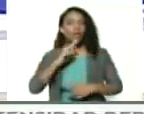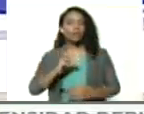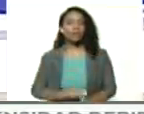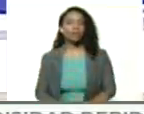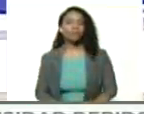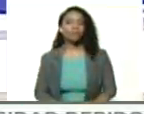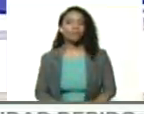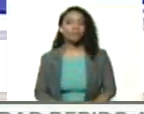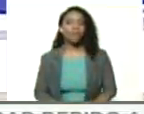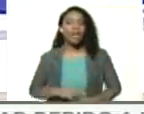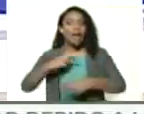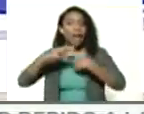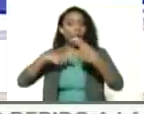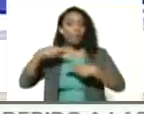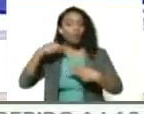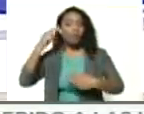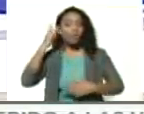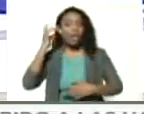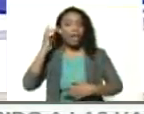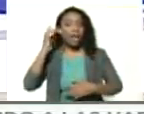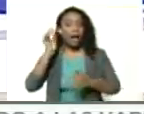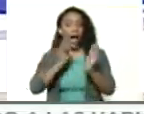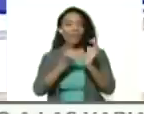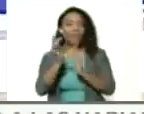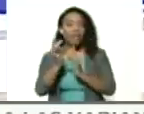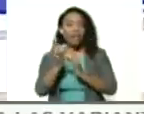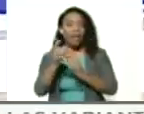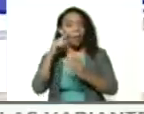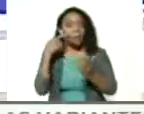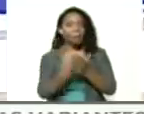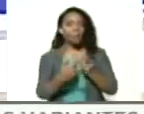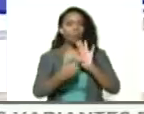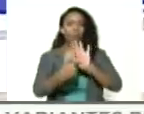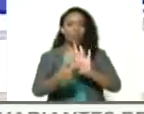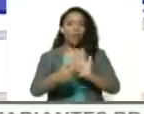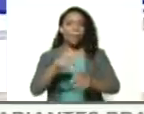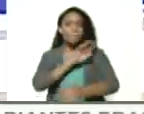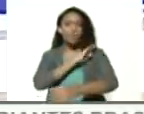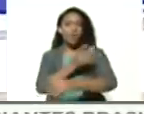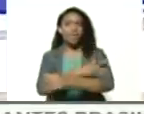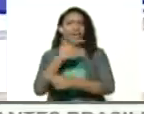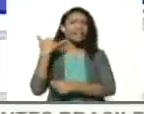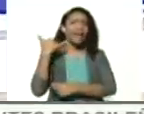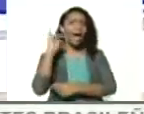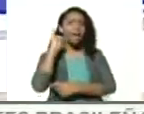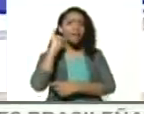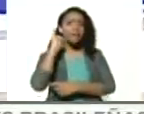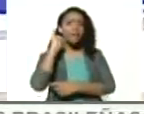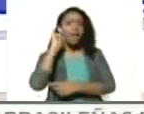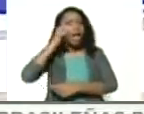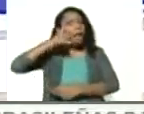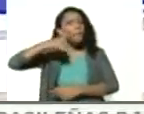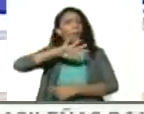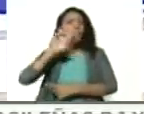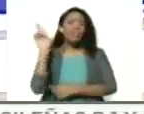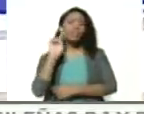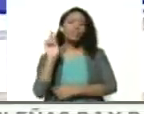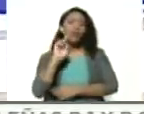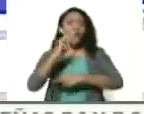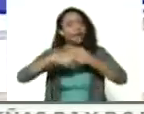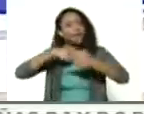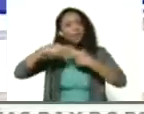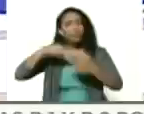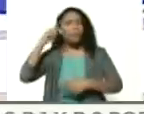y la Revolución de Abril fue una demostración del poder que tiene el pueblo de Venezuela, la